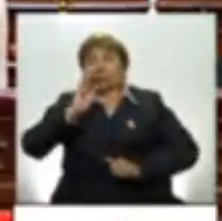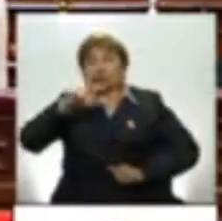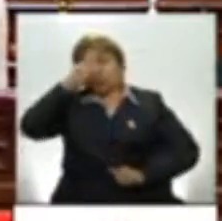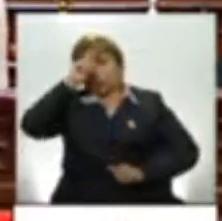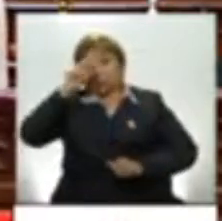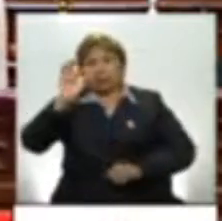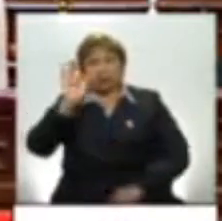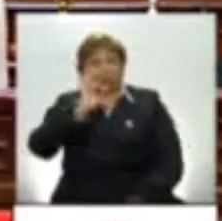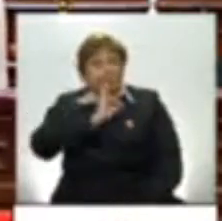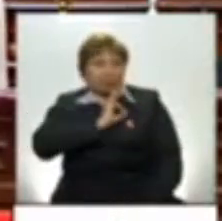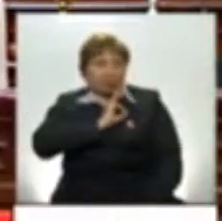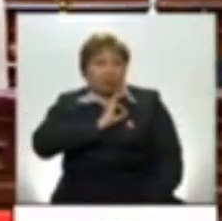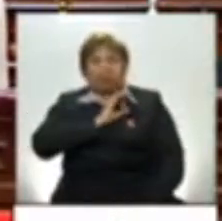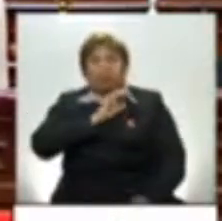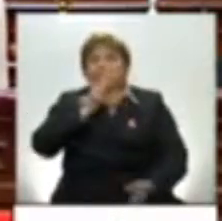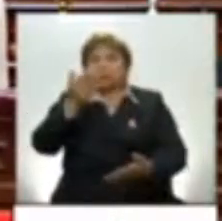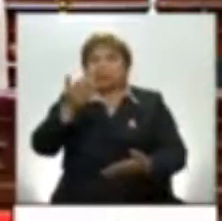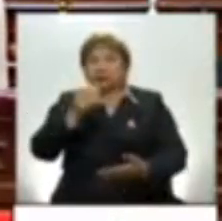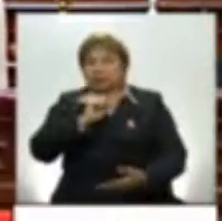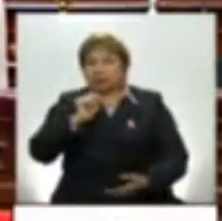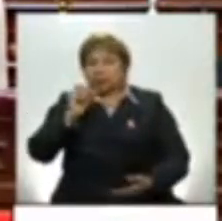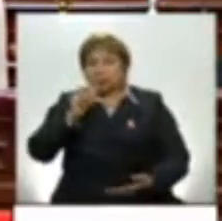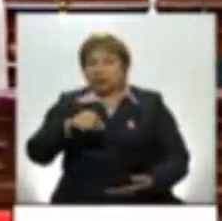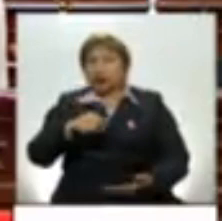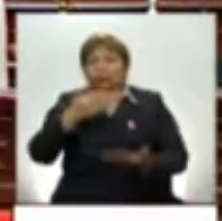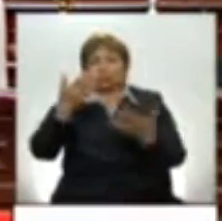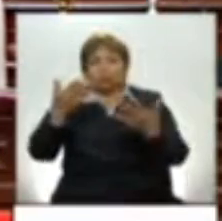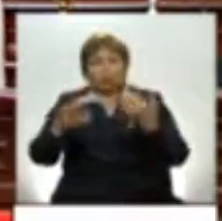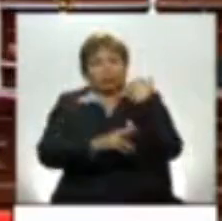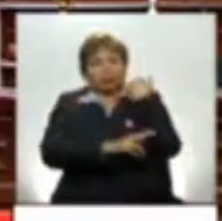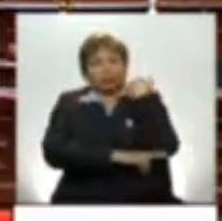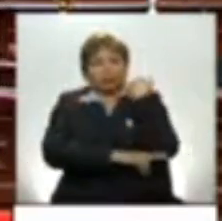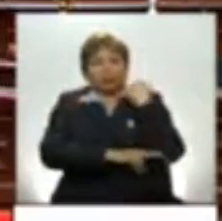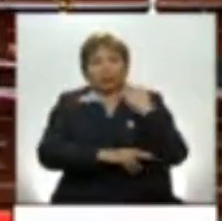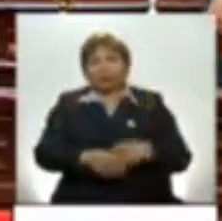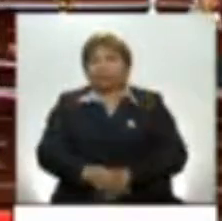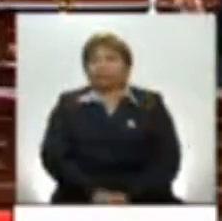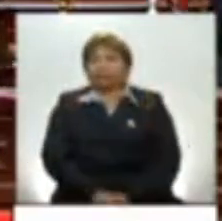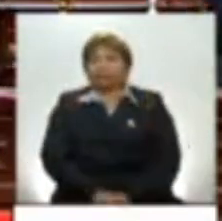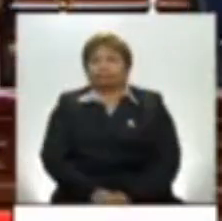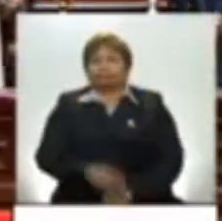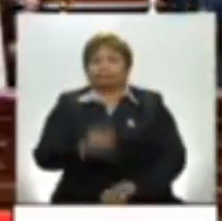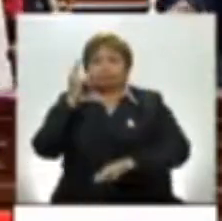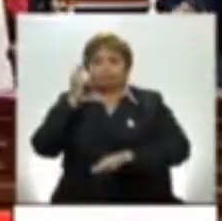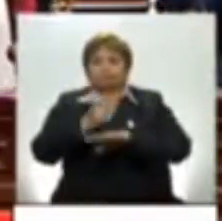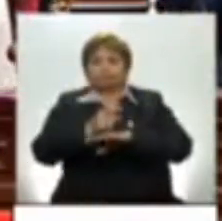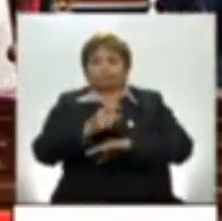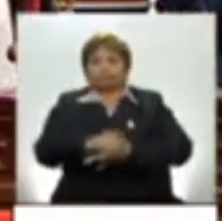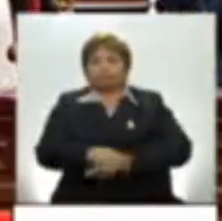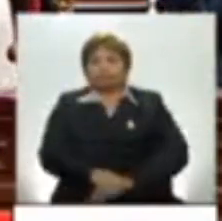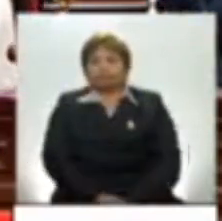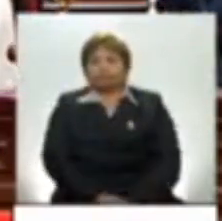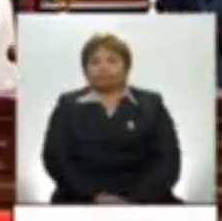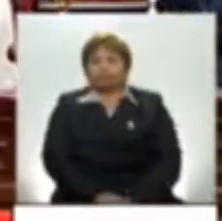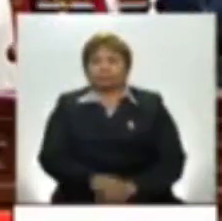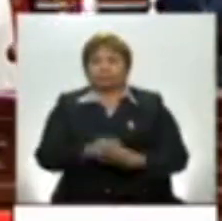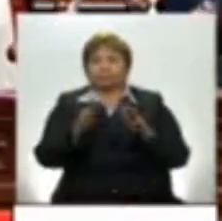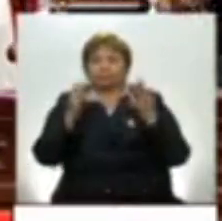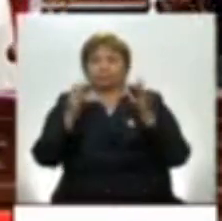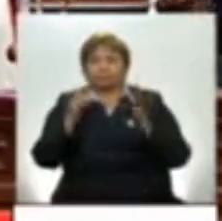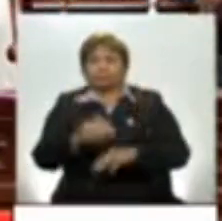patria lo premien, si no, que él y la nación se lo demanden. Gracias.